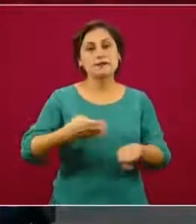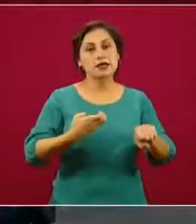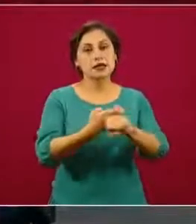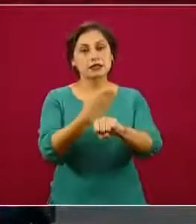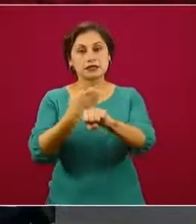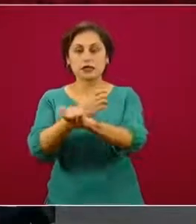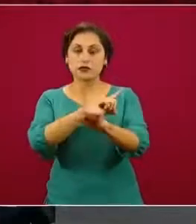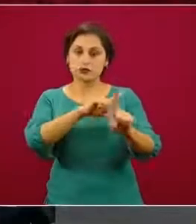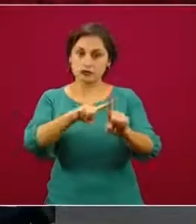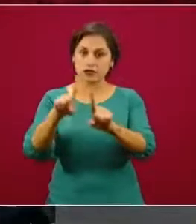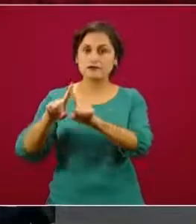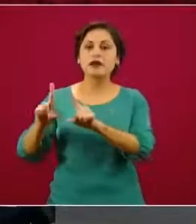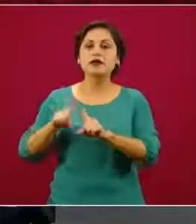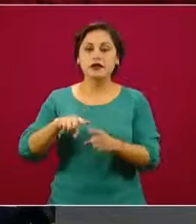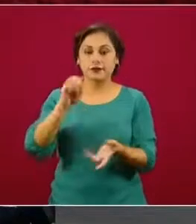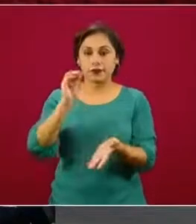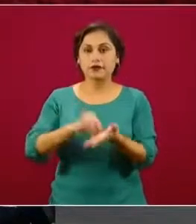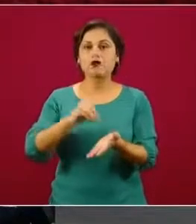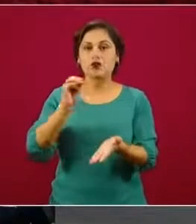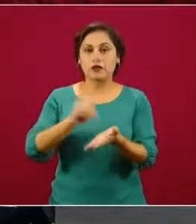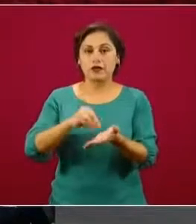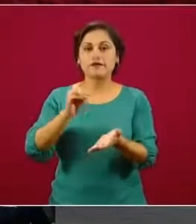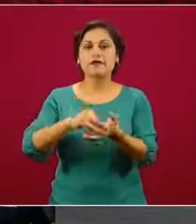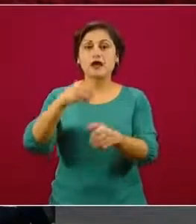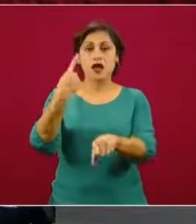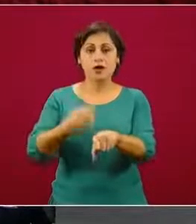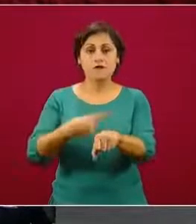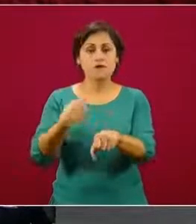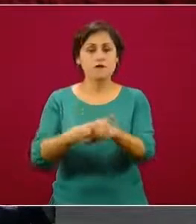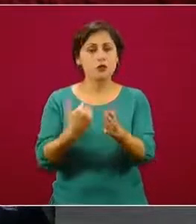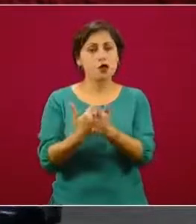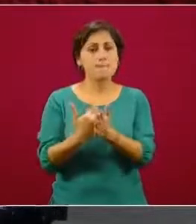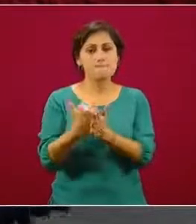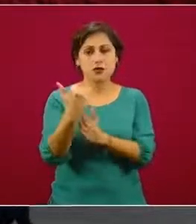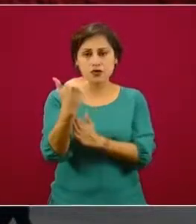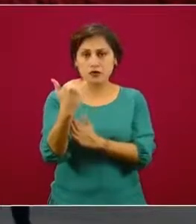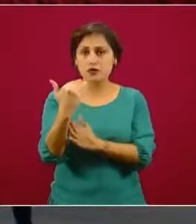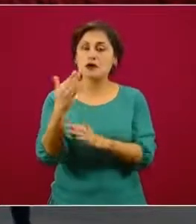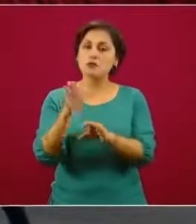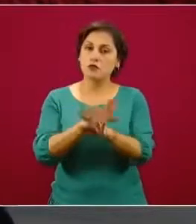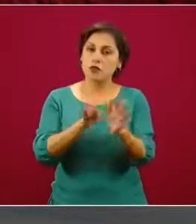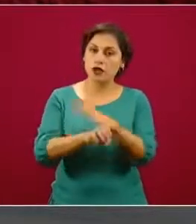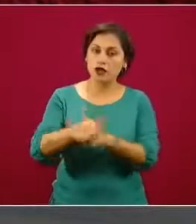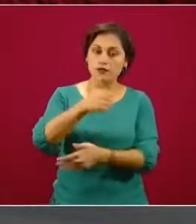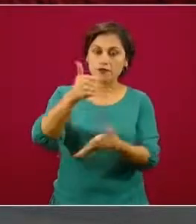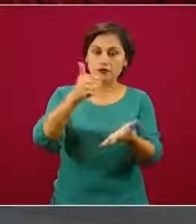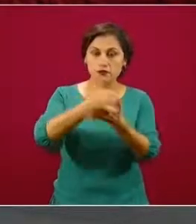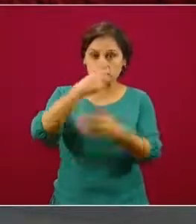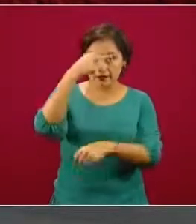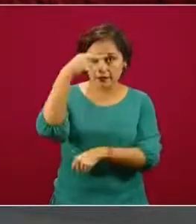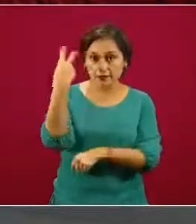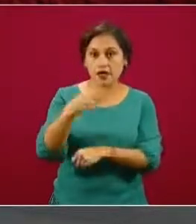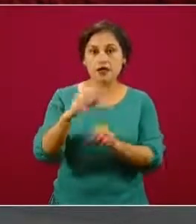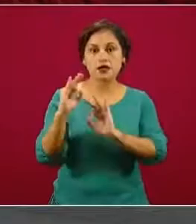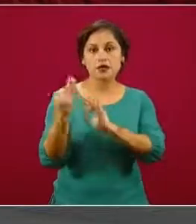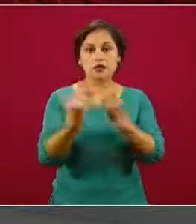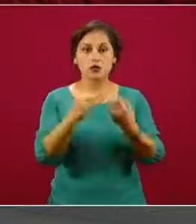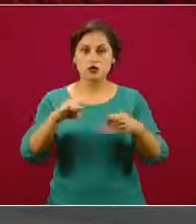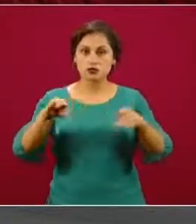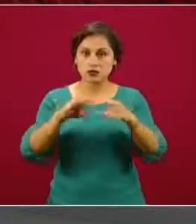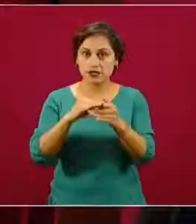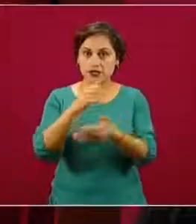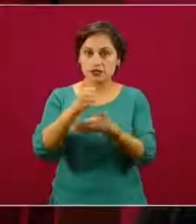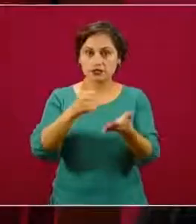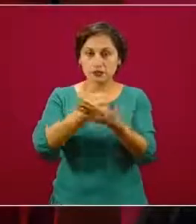encuentran en periodos de alta actividad epidémica. Eso incluye la Ciudad de México, el Valle de México, los municipios